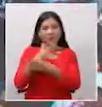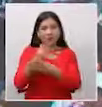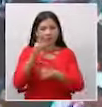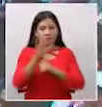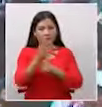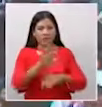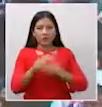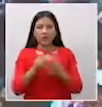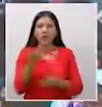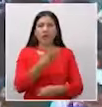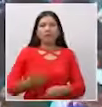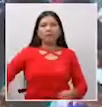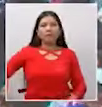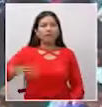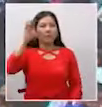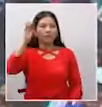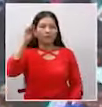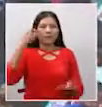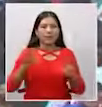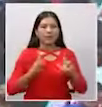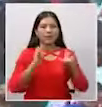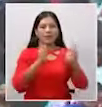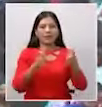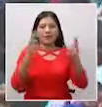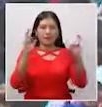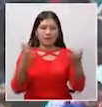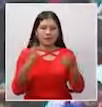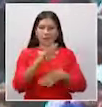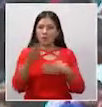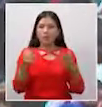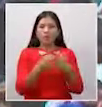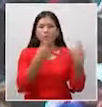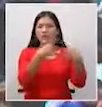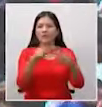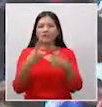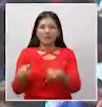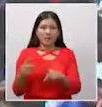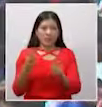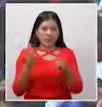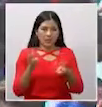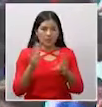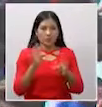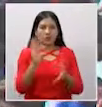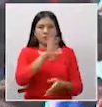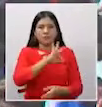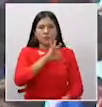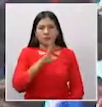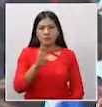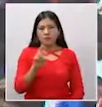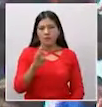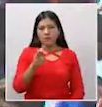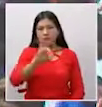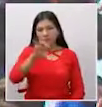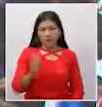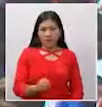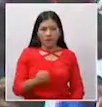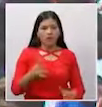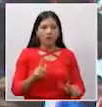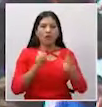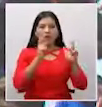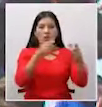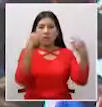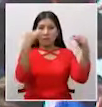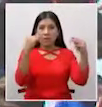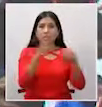El presidente Luis Arce Catacora realizaba la entrega respectiva del nuevo mercado de abasto en el municipio de Bermejo. Sin embargo,